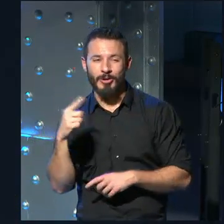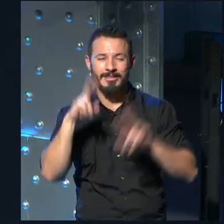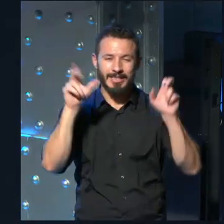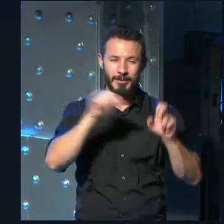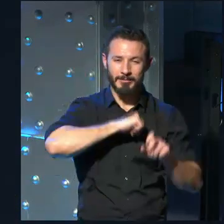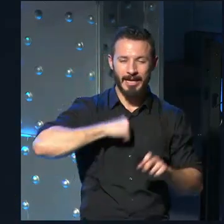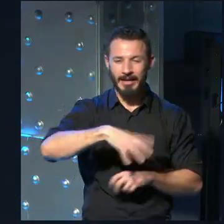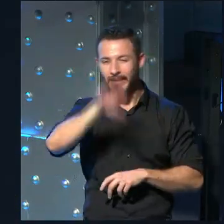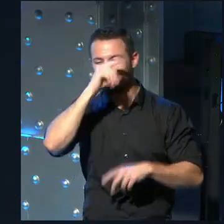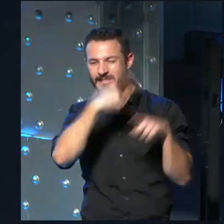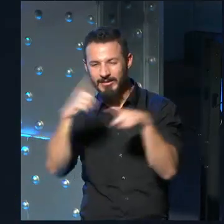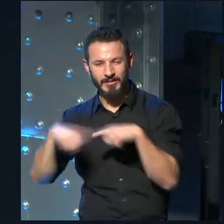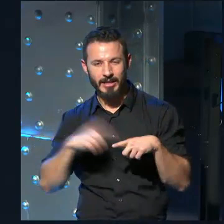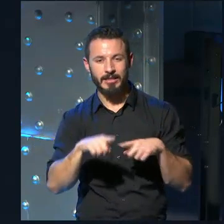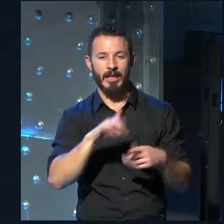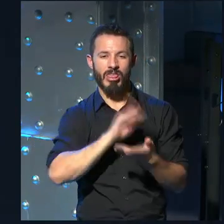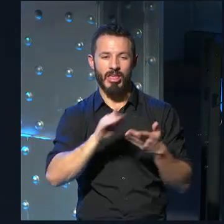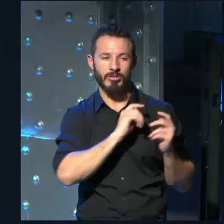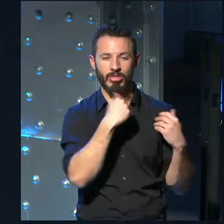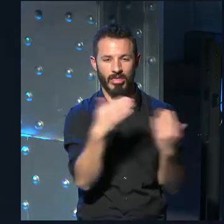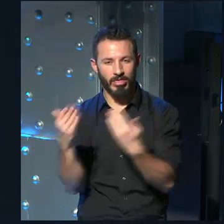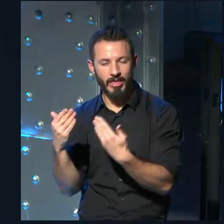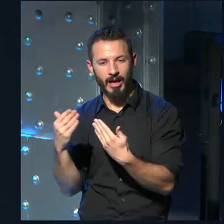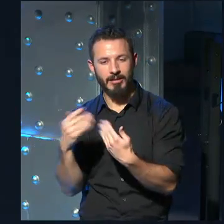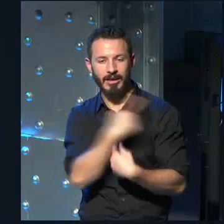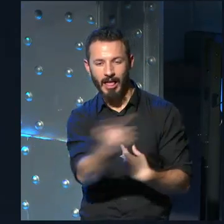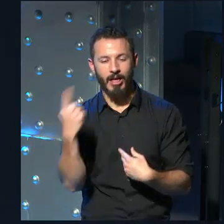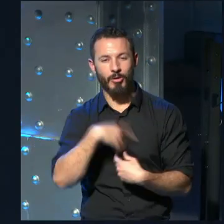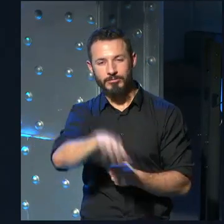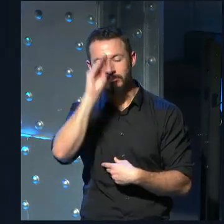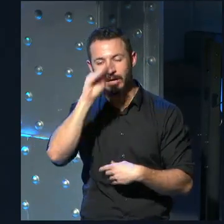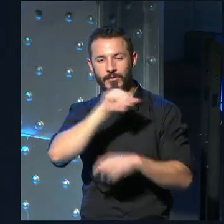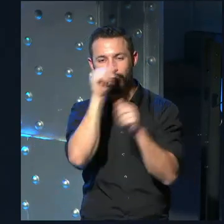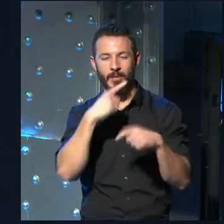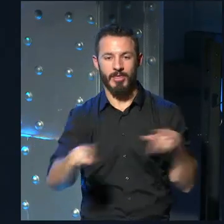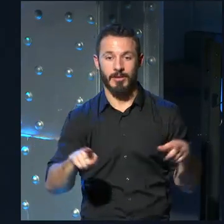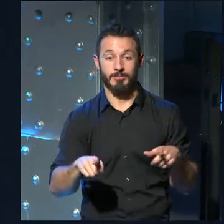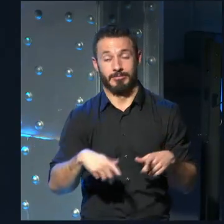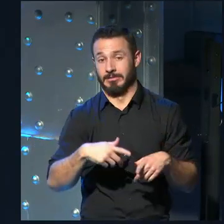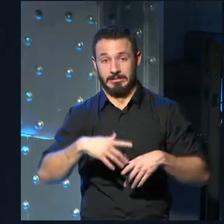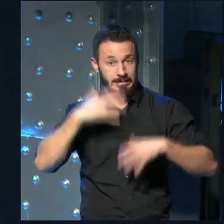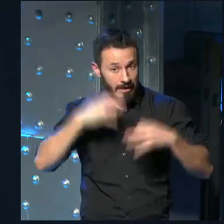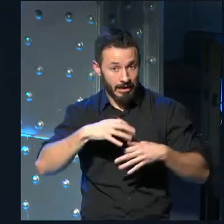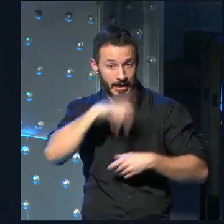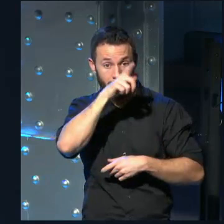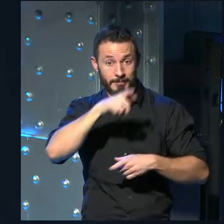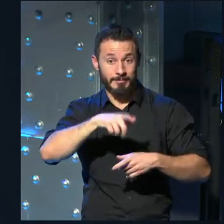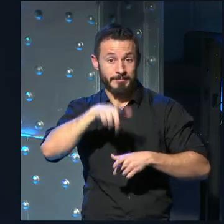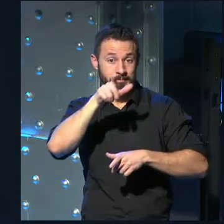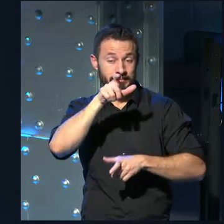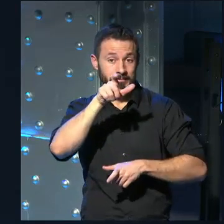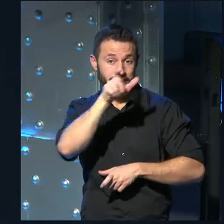proporcionar los datos de una manera diferente, ¿no? Pero lo cierto es que el envejecimiento de la población es una realidad y tenemos que tener